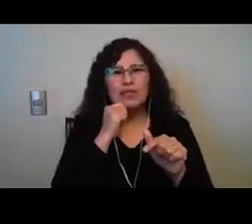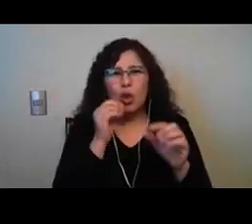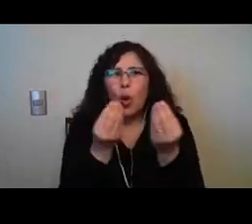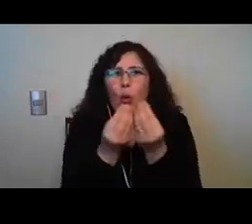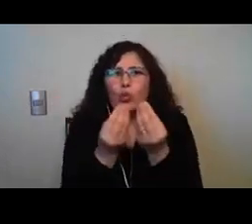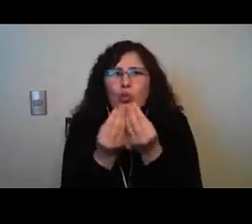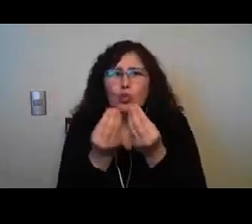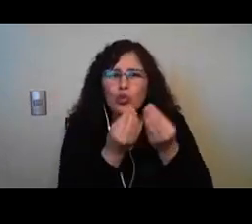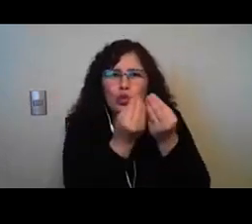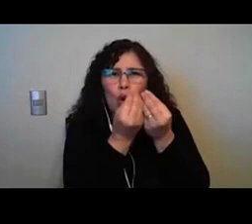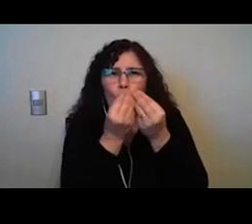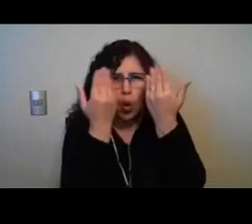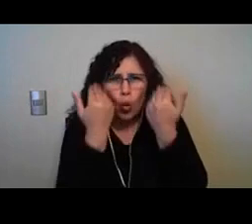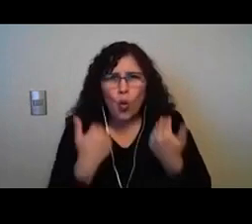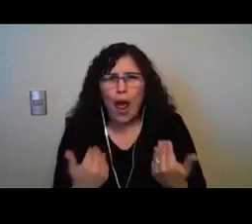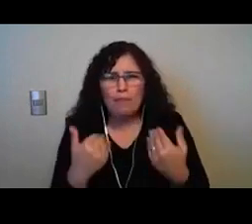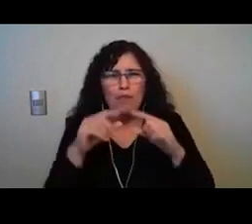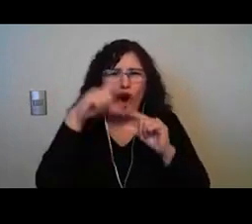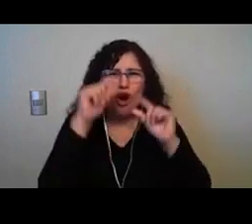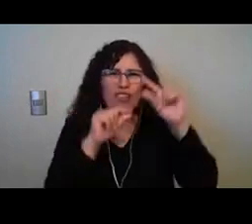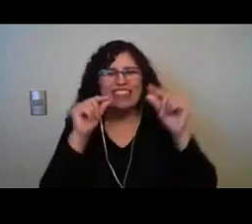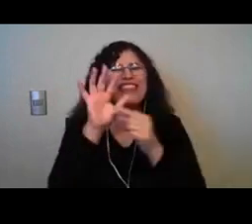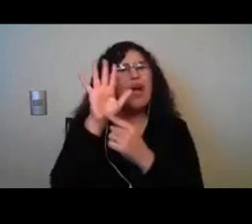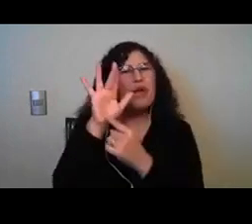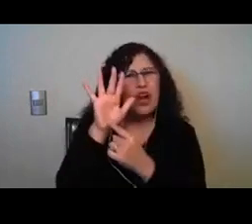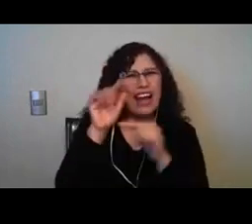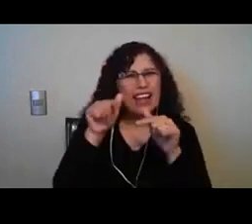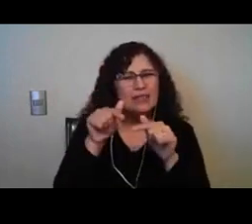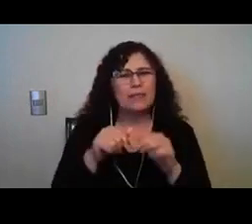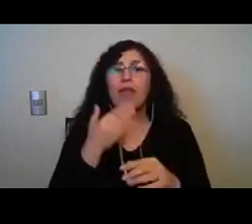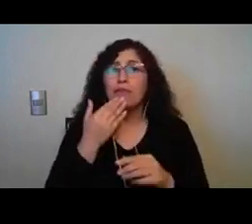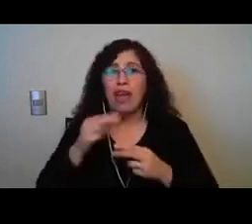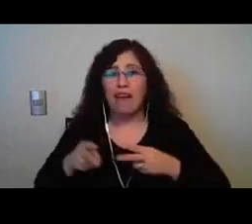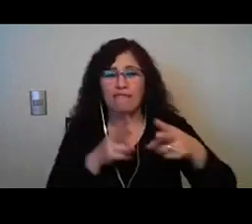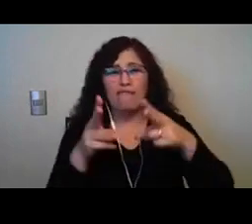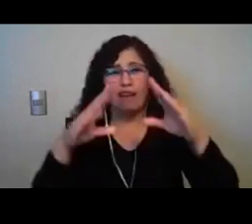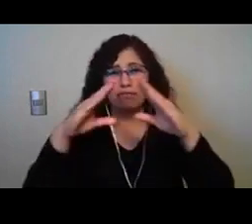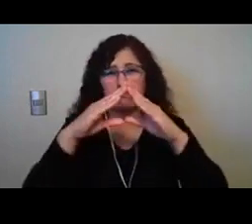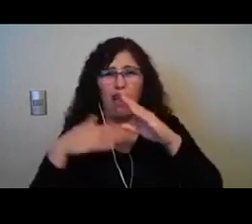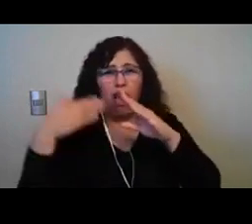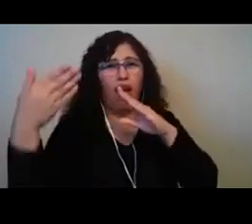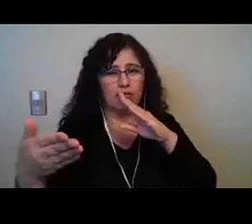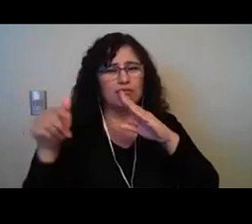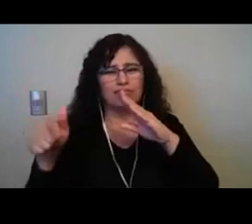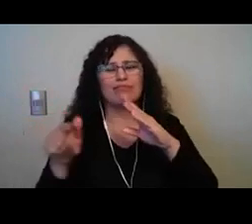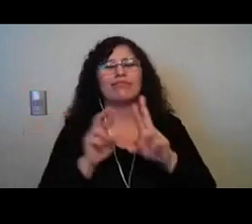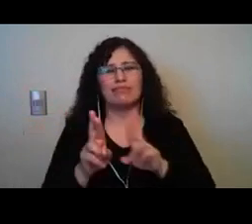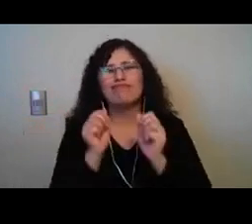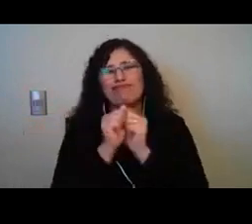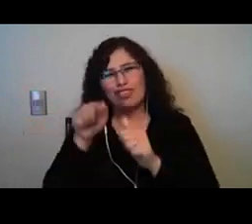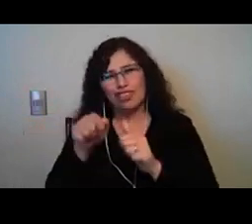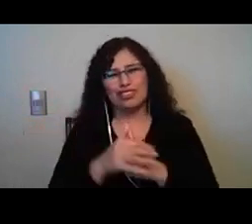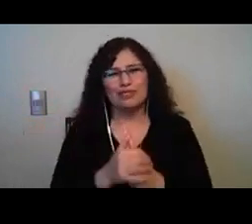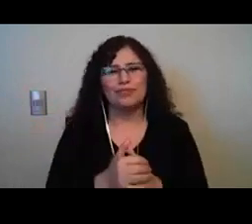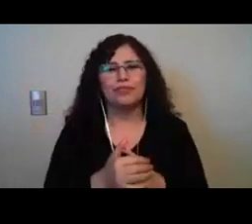Y que tienen relación con algunas vías que se llaman las vías extrapiramidales, ya que en definitiva son